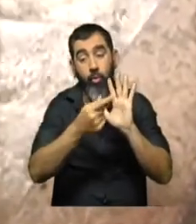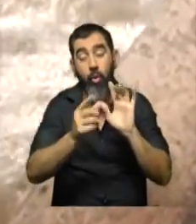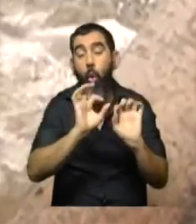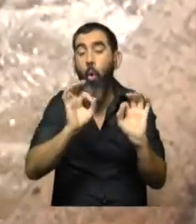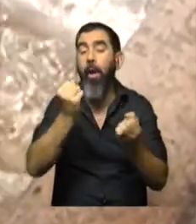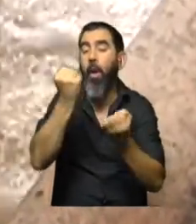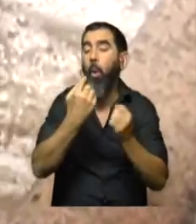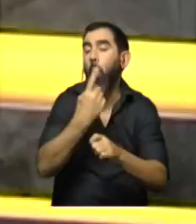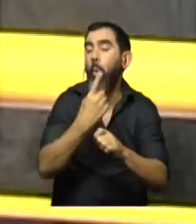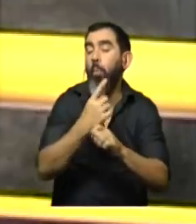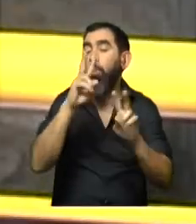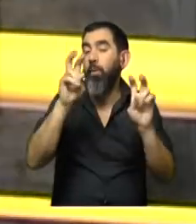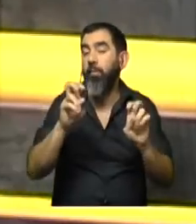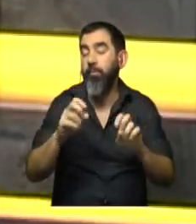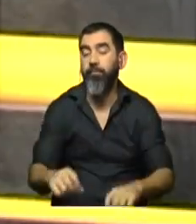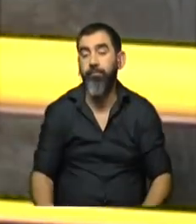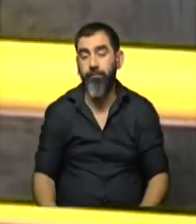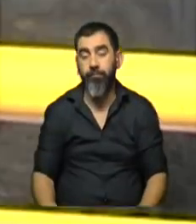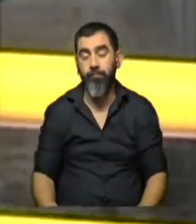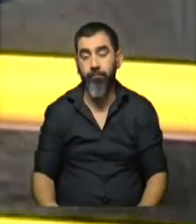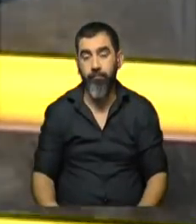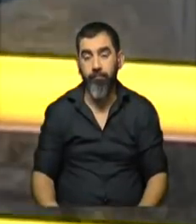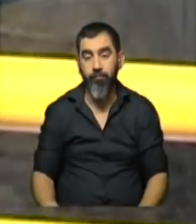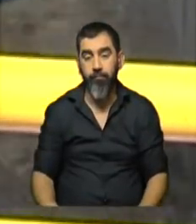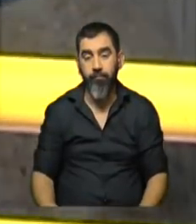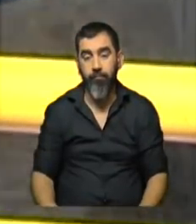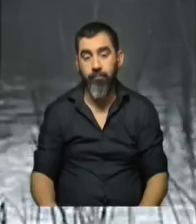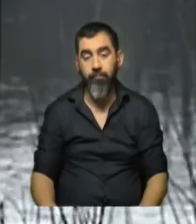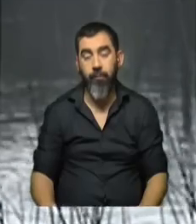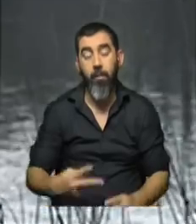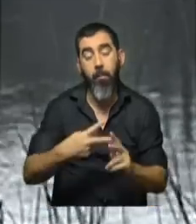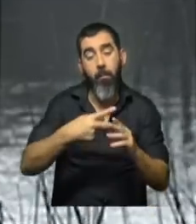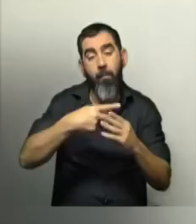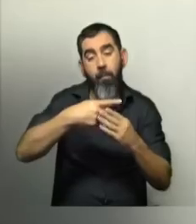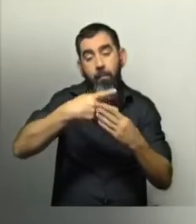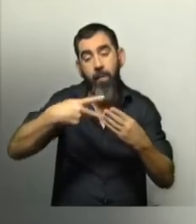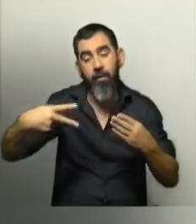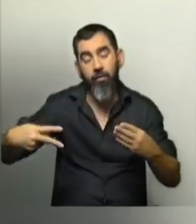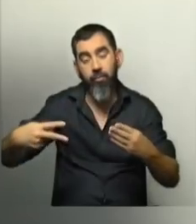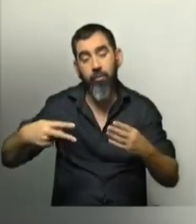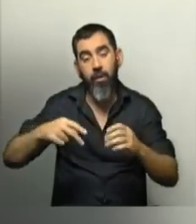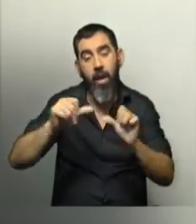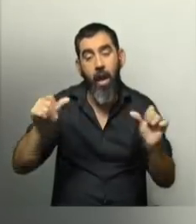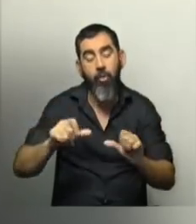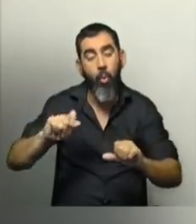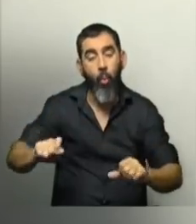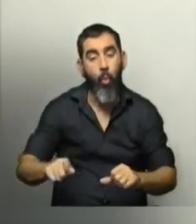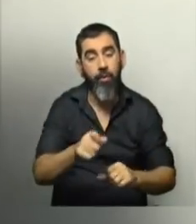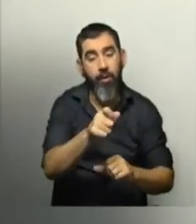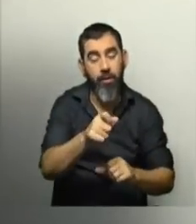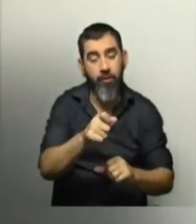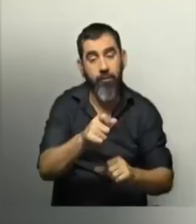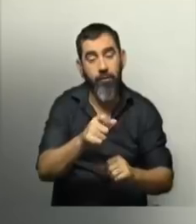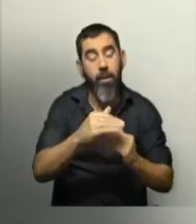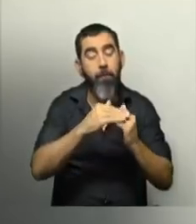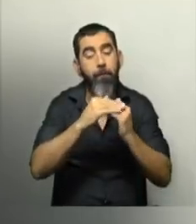económicas en la realización de este proyecto. Trabajamos en la planificación de una acción de tipo judicial que por